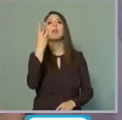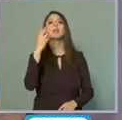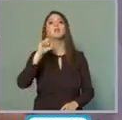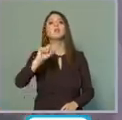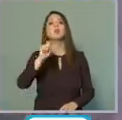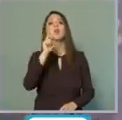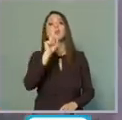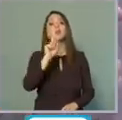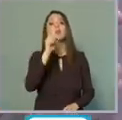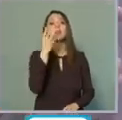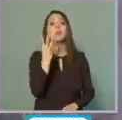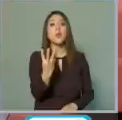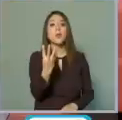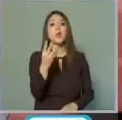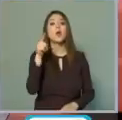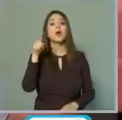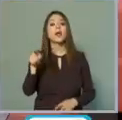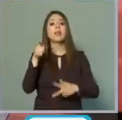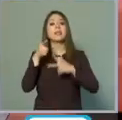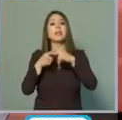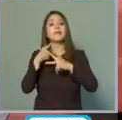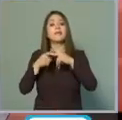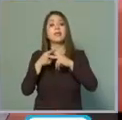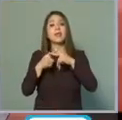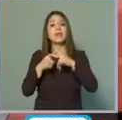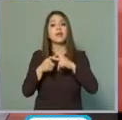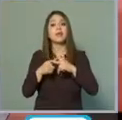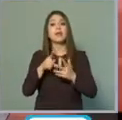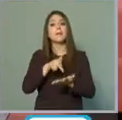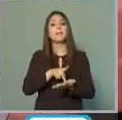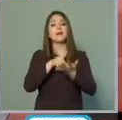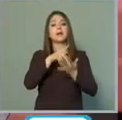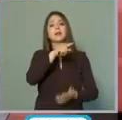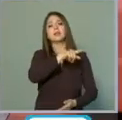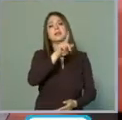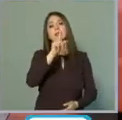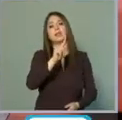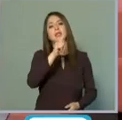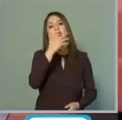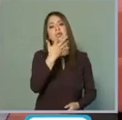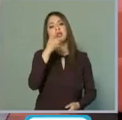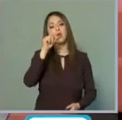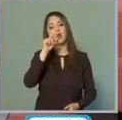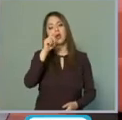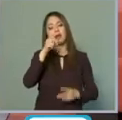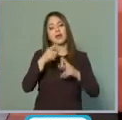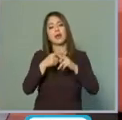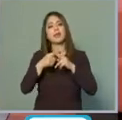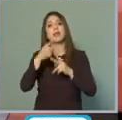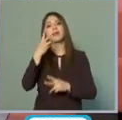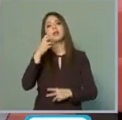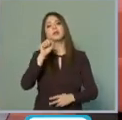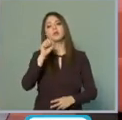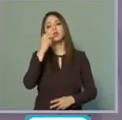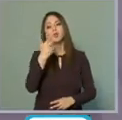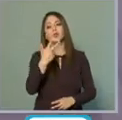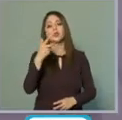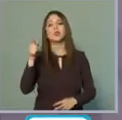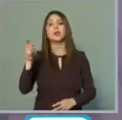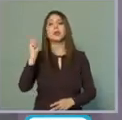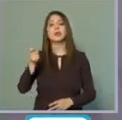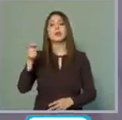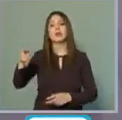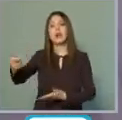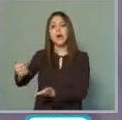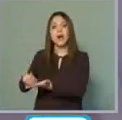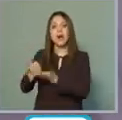entonces vamos a dividir el peso entre ese valor. 75 entre 3.8. 23.14. Bueno, este niño nada más nos vino a presumir,